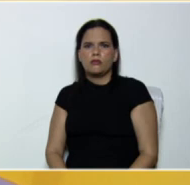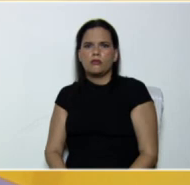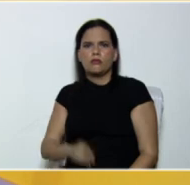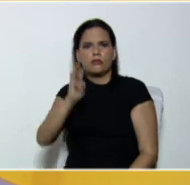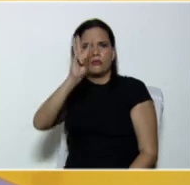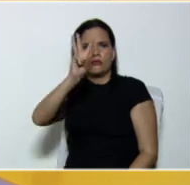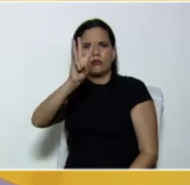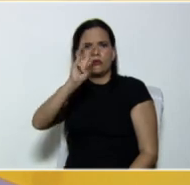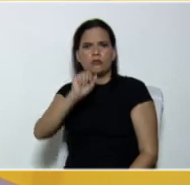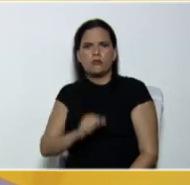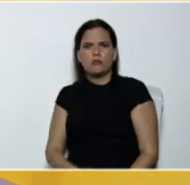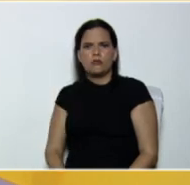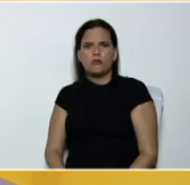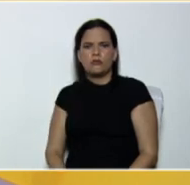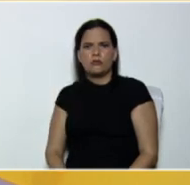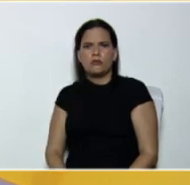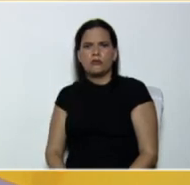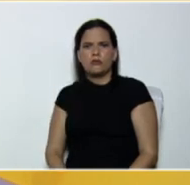3,